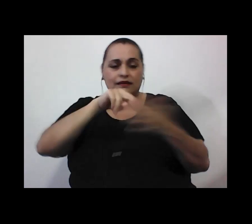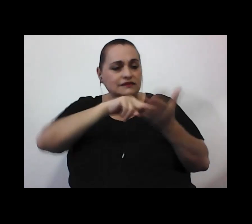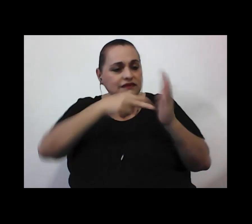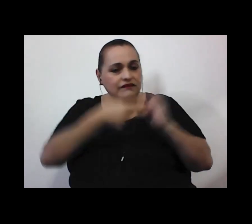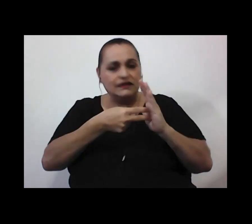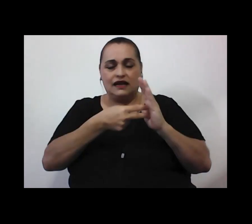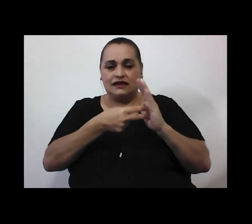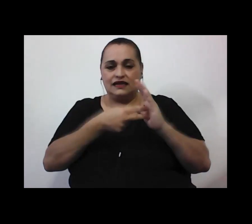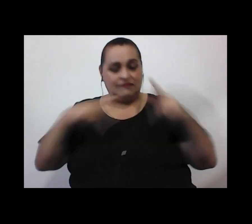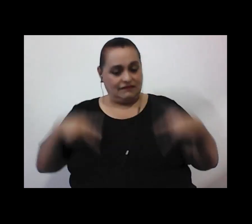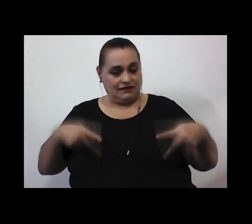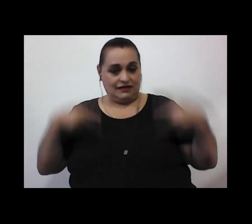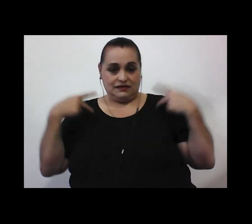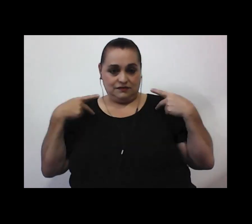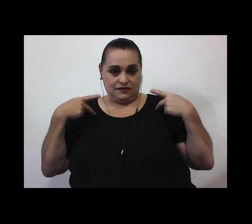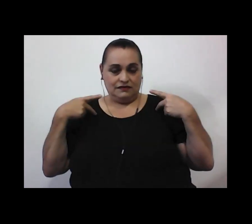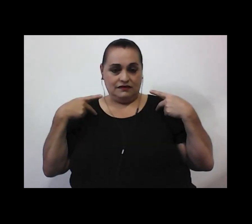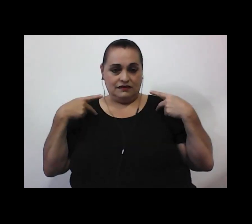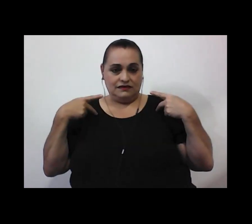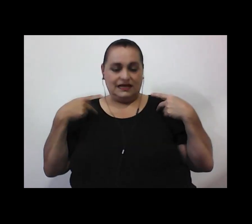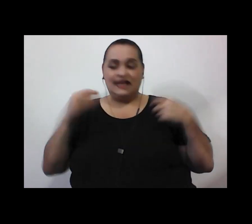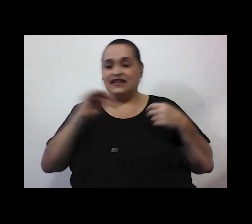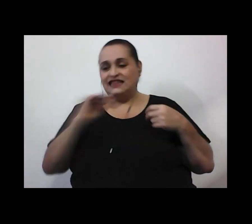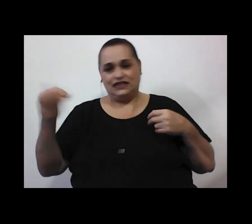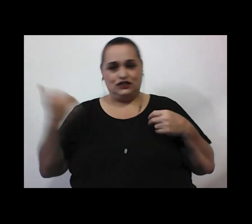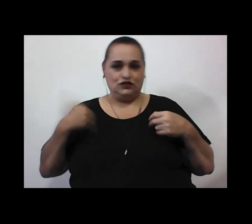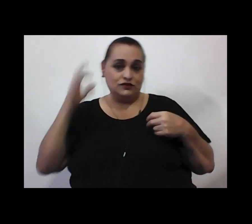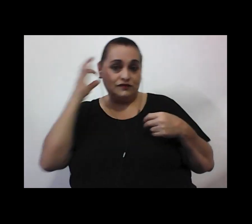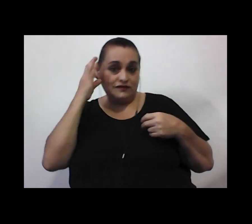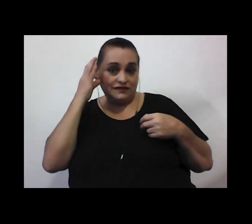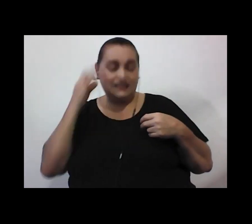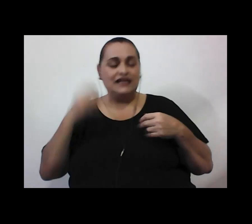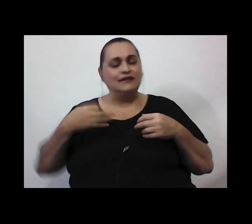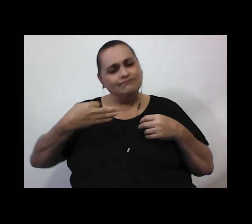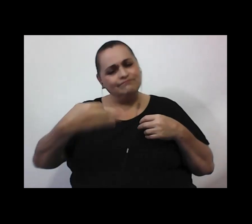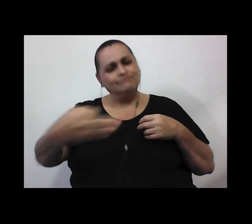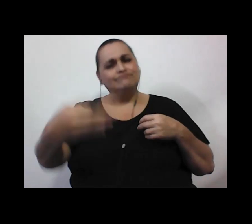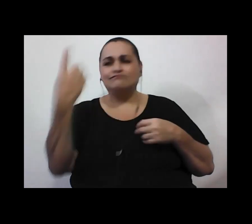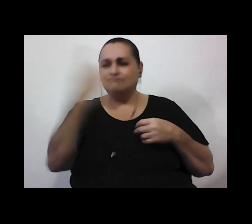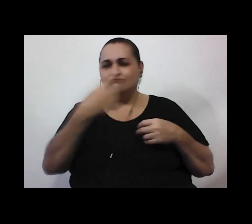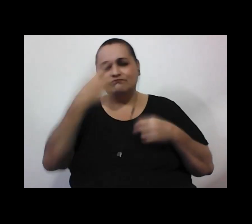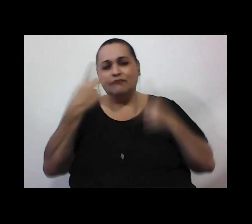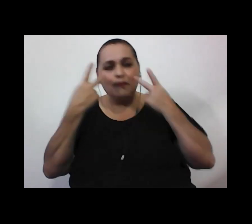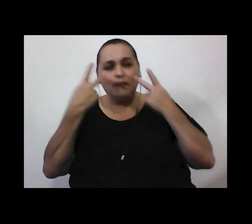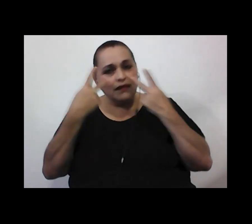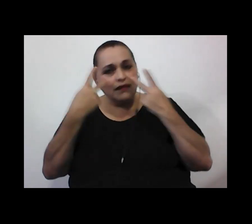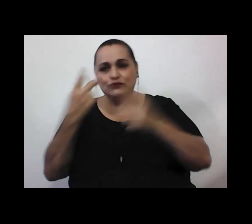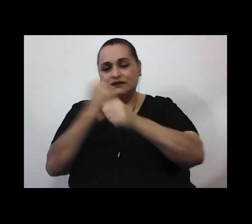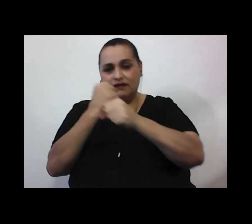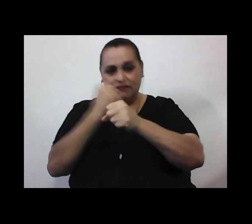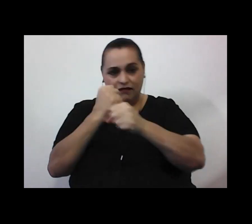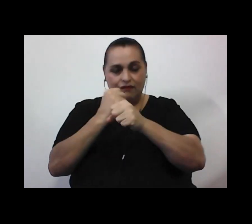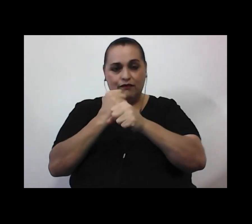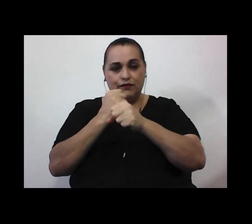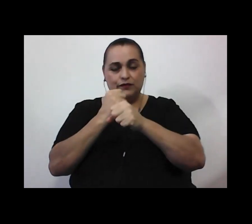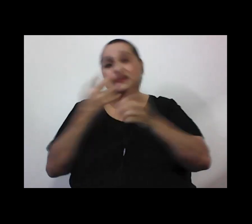las vidas de las niñas y los niños que cotidianamente vemos en nuestros trabajos y